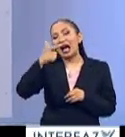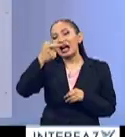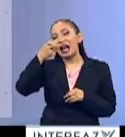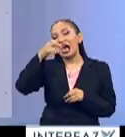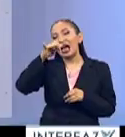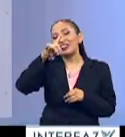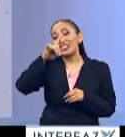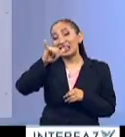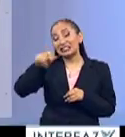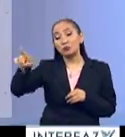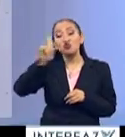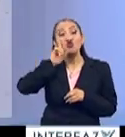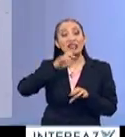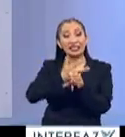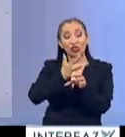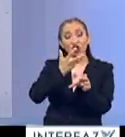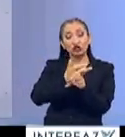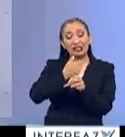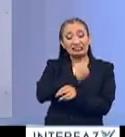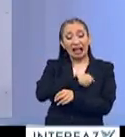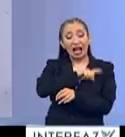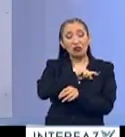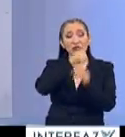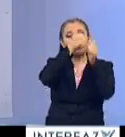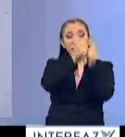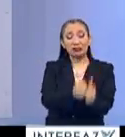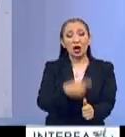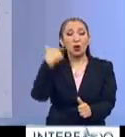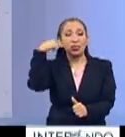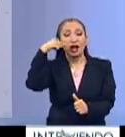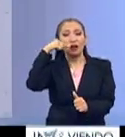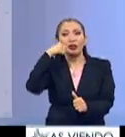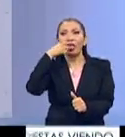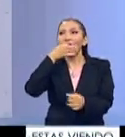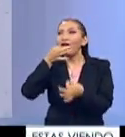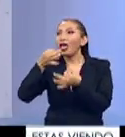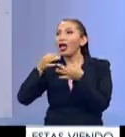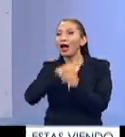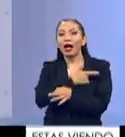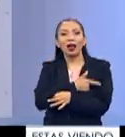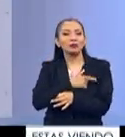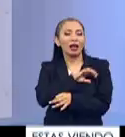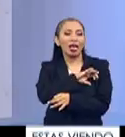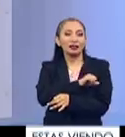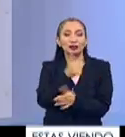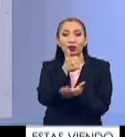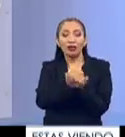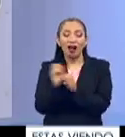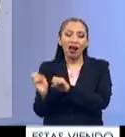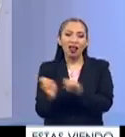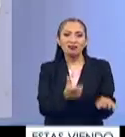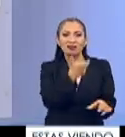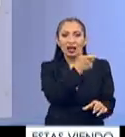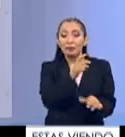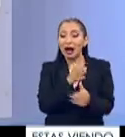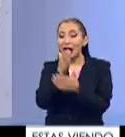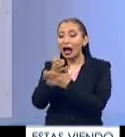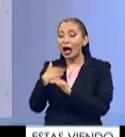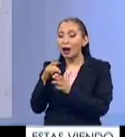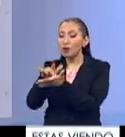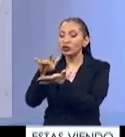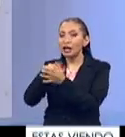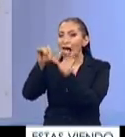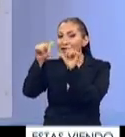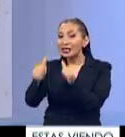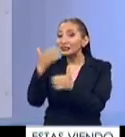estadounidense que por cuestiones de salud pasó unos meses en Guadalajara y se enamoró de la ciudad. Dejó su fortuna para apoyar a estudiantes y